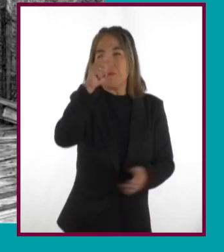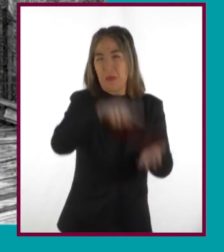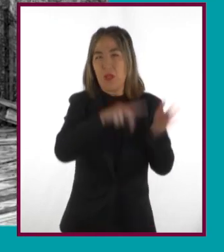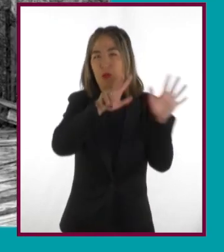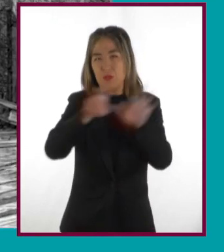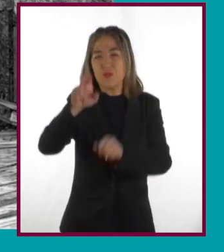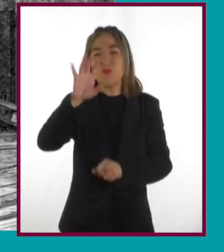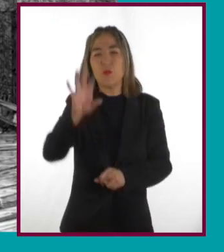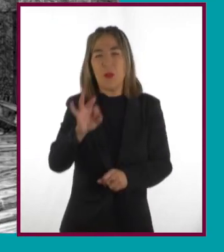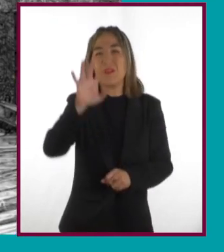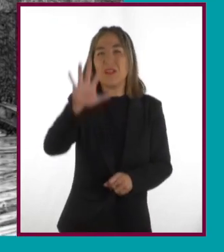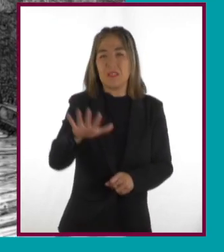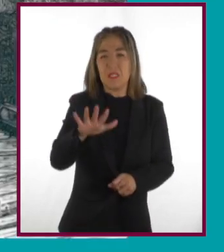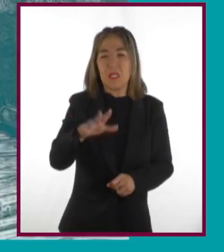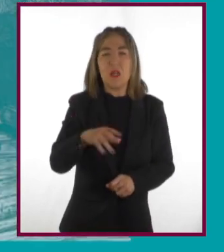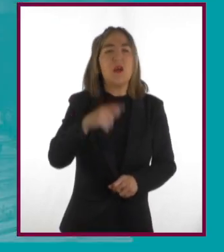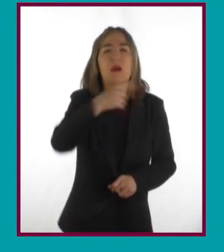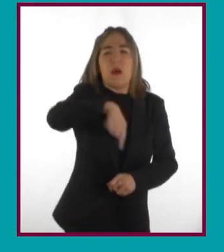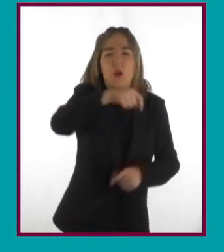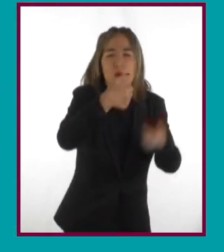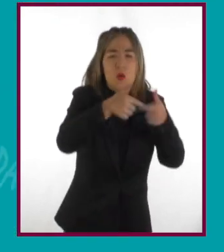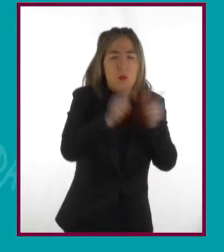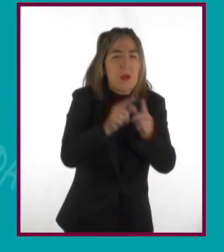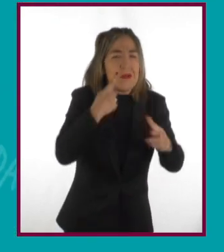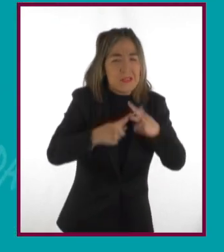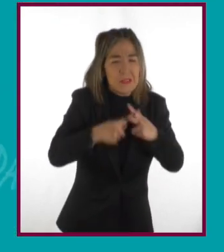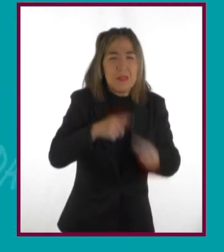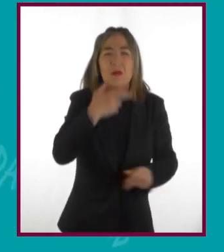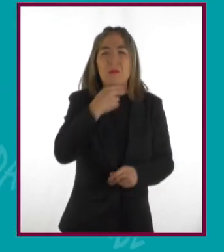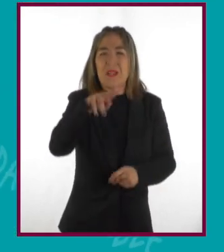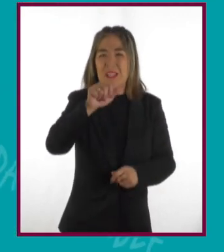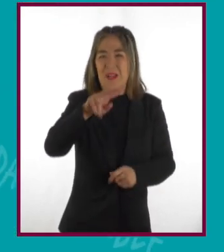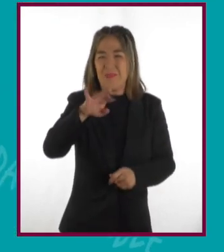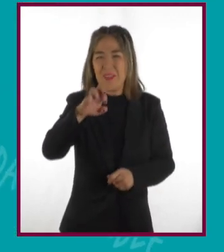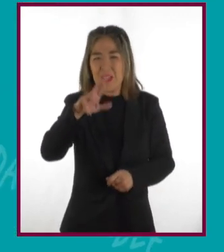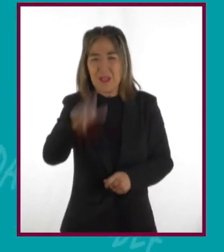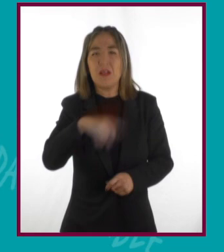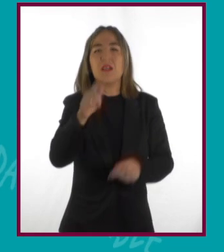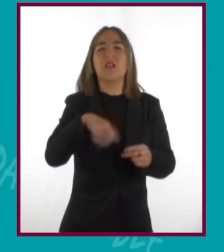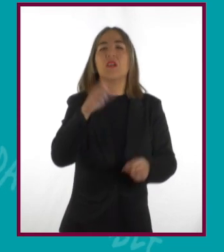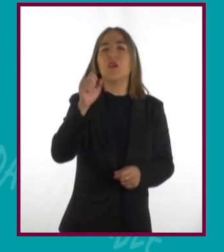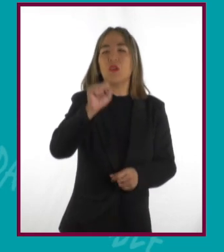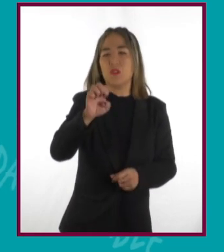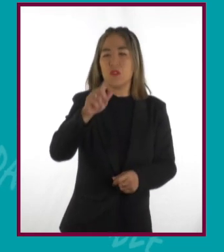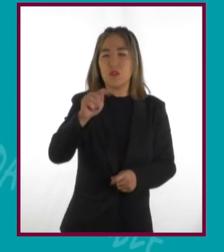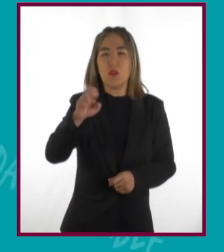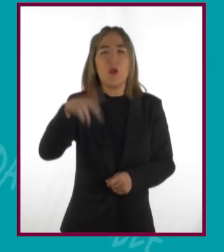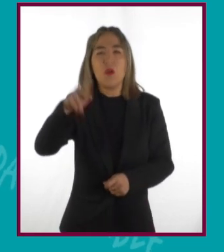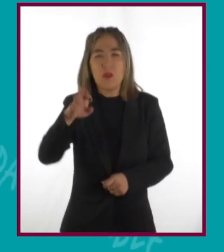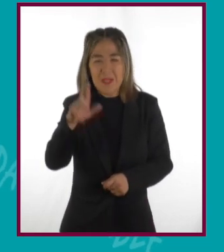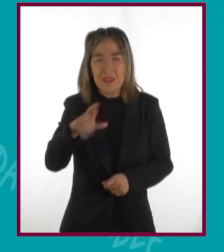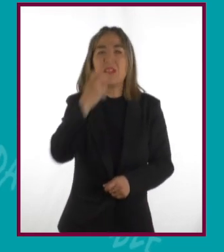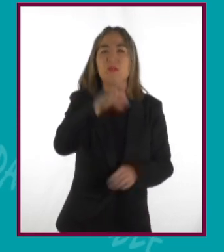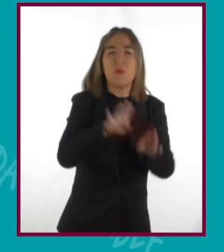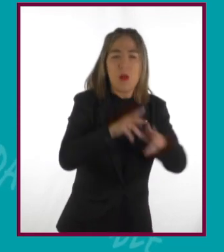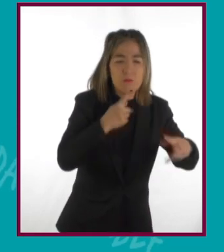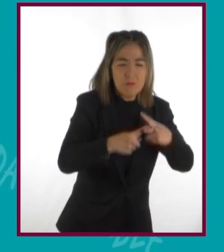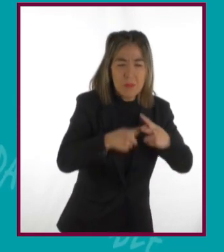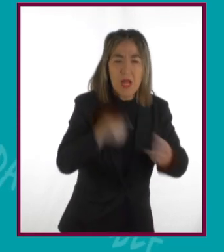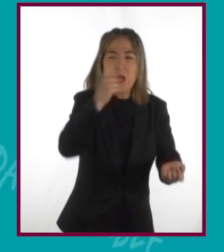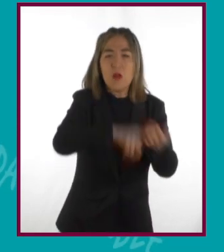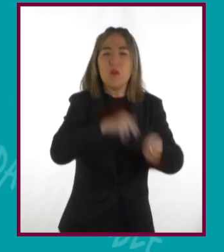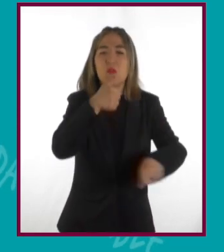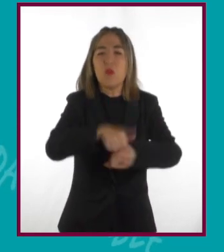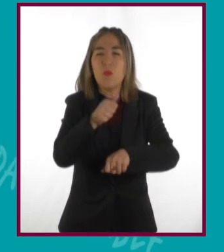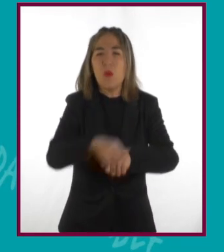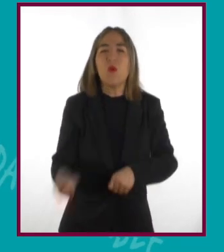en 1845 los matemáticos Navier y Stokes perfeccionaron las fórmulas de Euler al tener